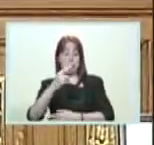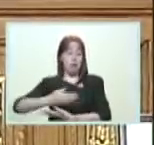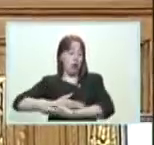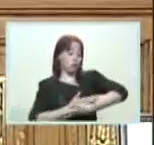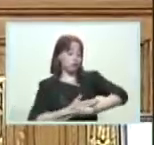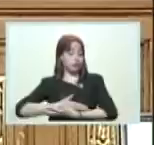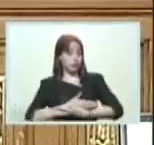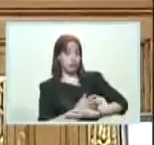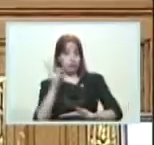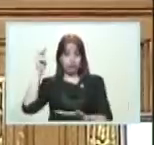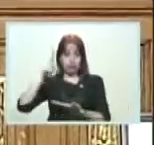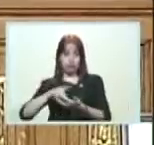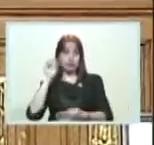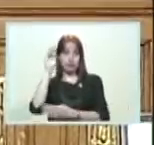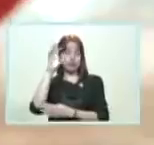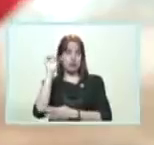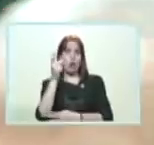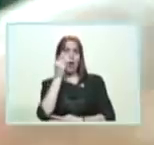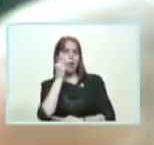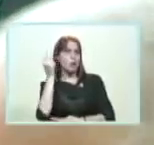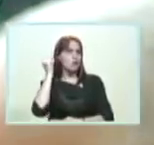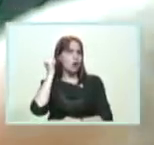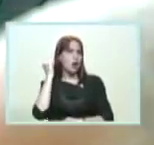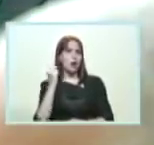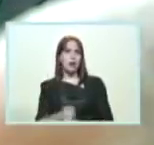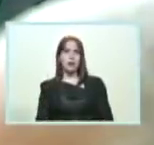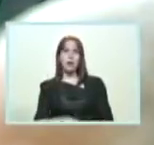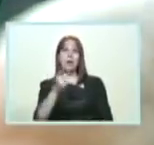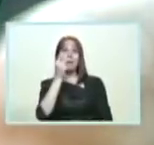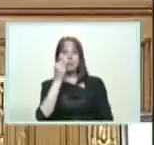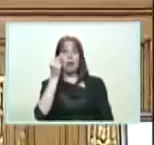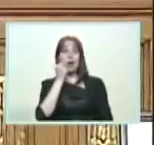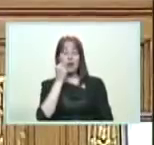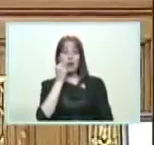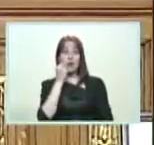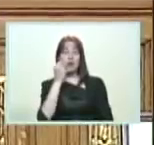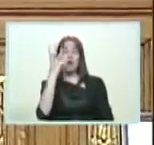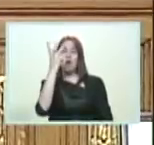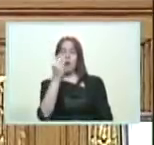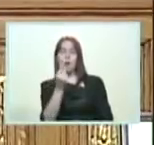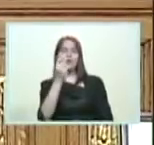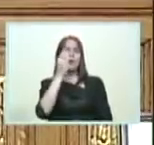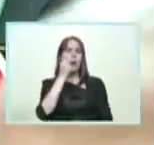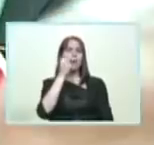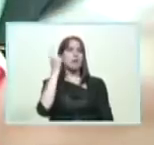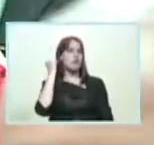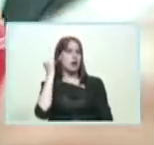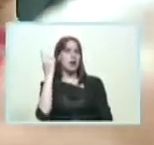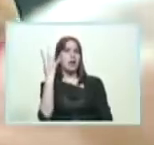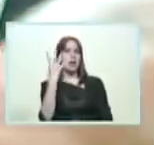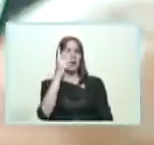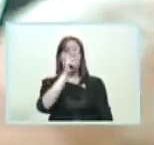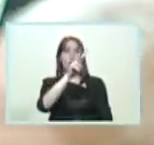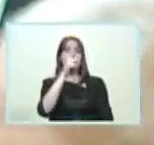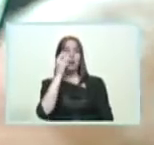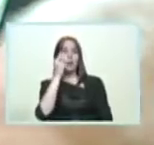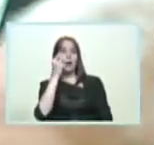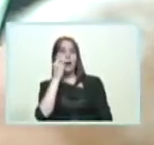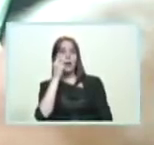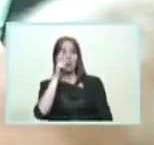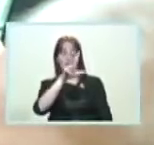aquí. ¿Qué vas a tener, varón o hembra? Otro varón. ¿Cuántos varones y hembras tienes?